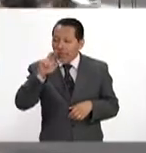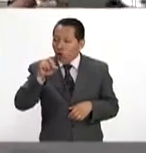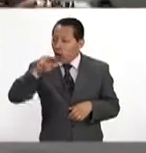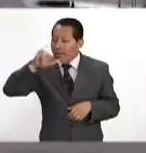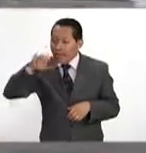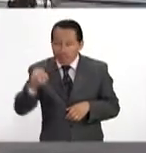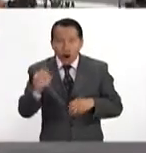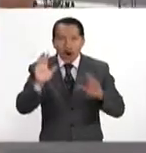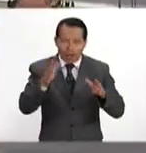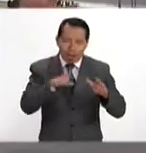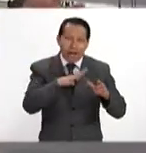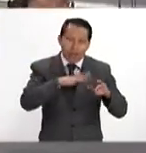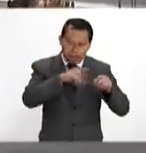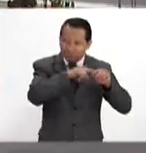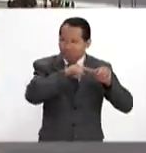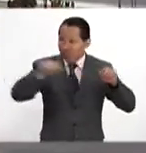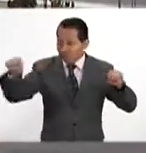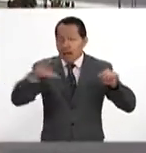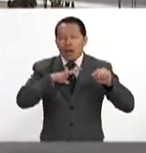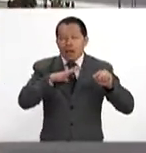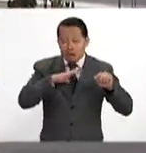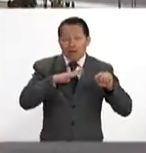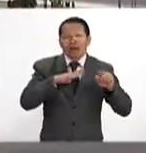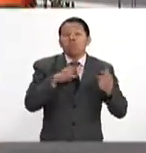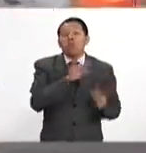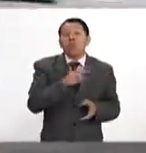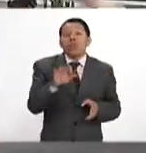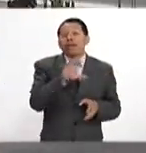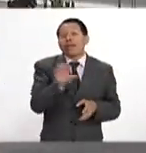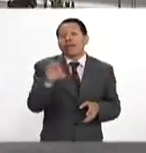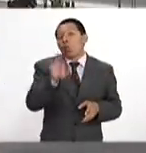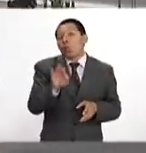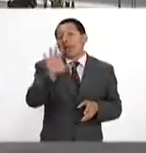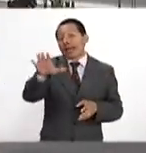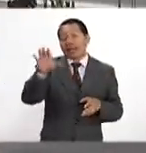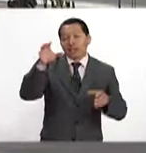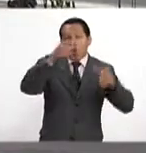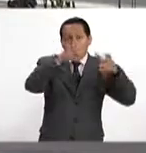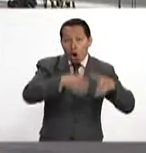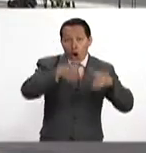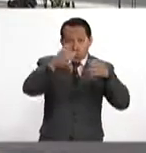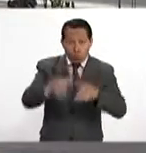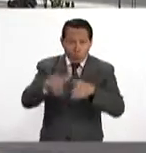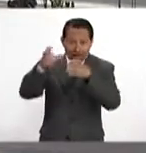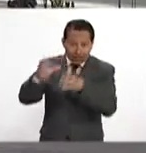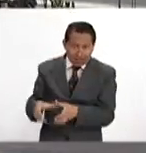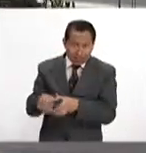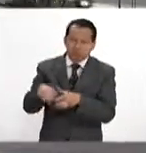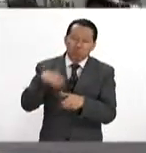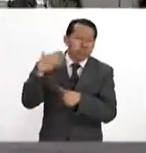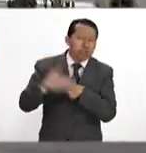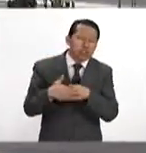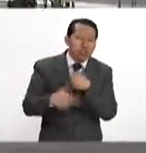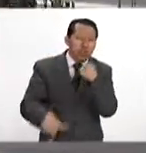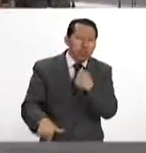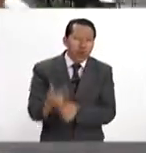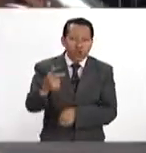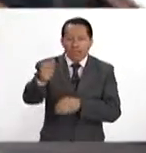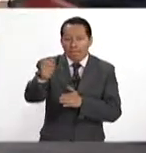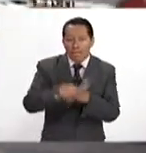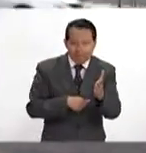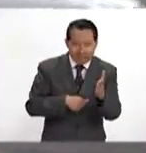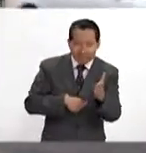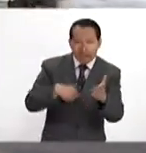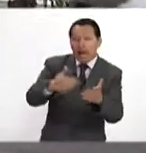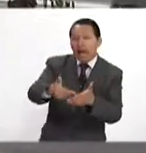estamos implementando. El objetivo es terminar estas 545 columnas en los próximos 12 meses, antes